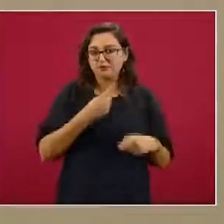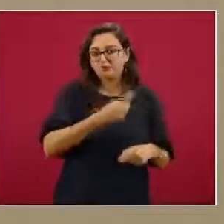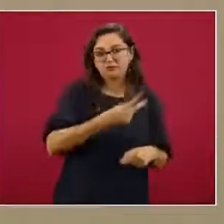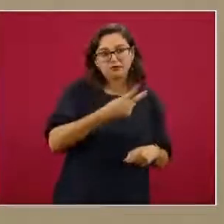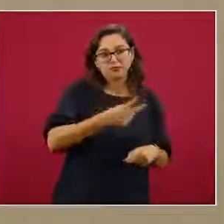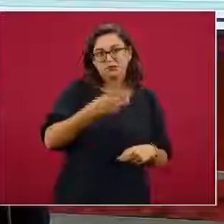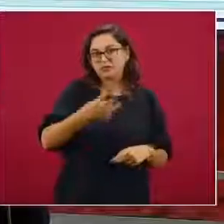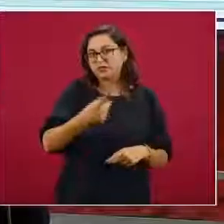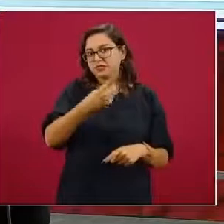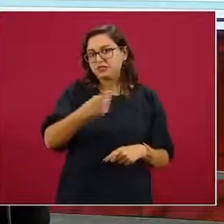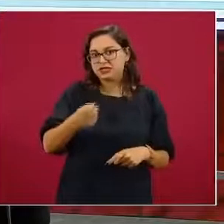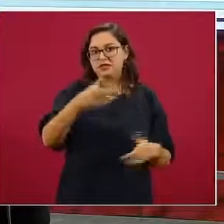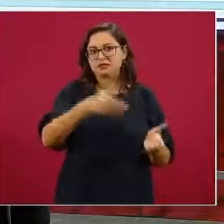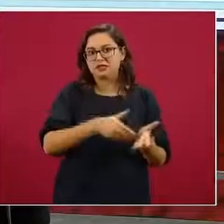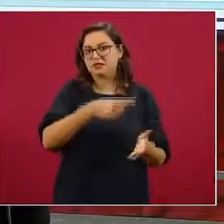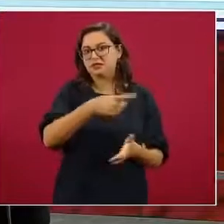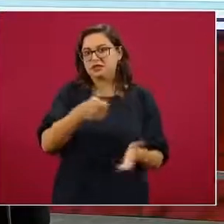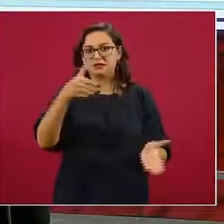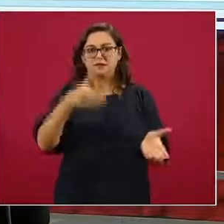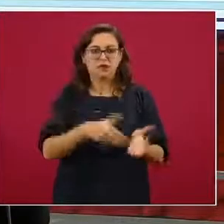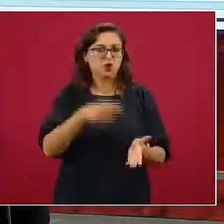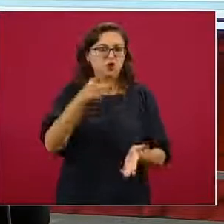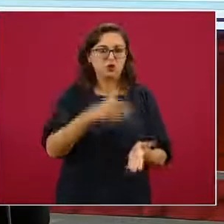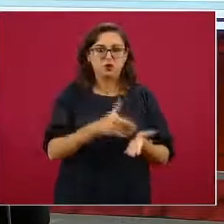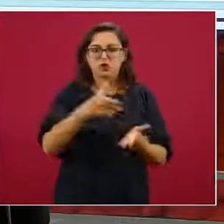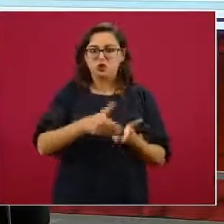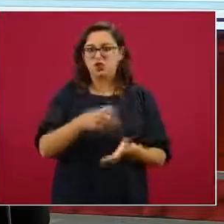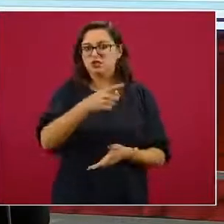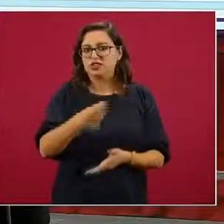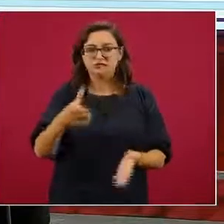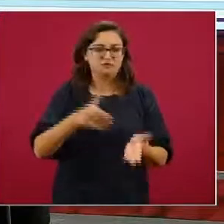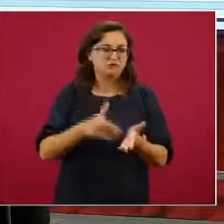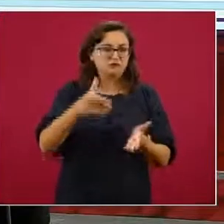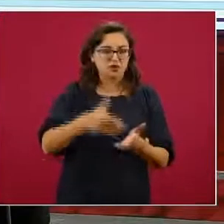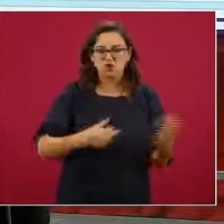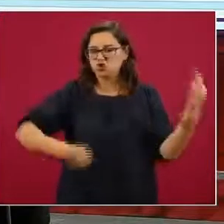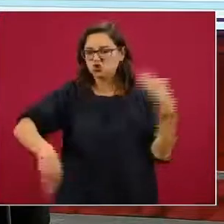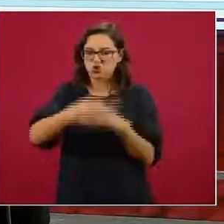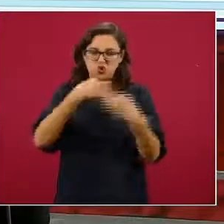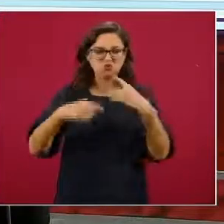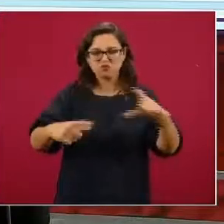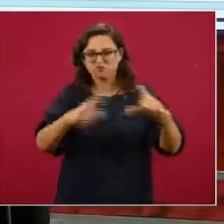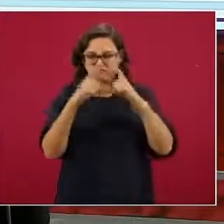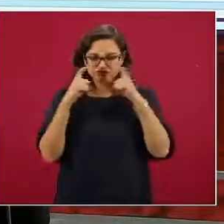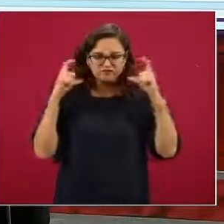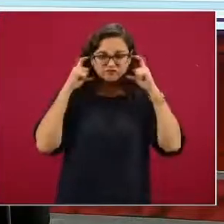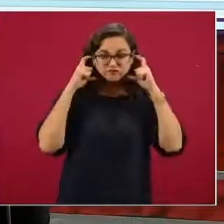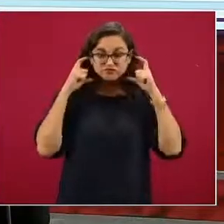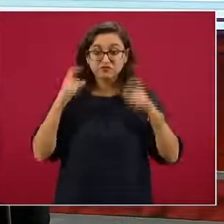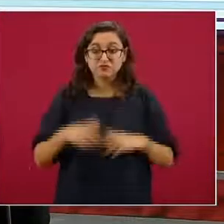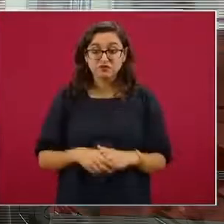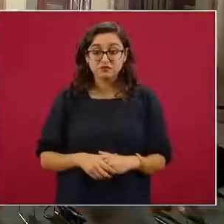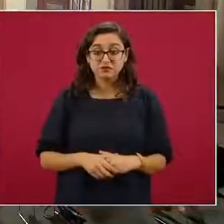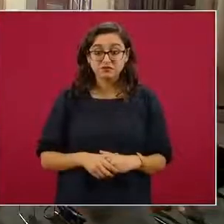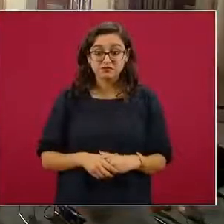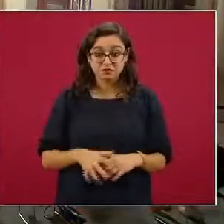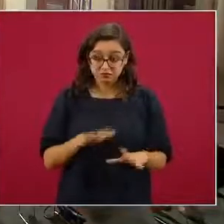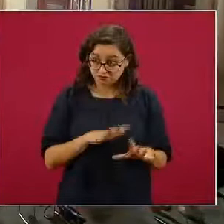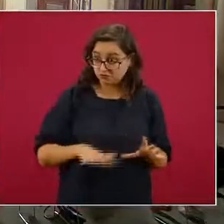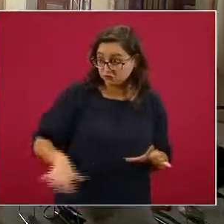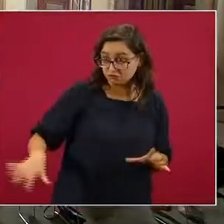3, 100, 1000, 100,000, 1,000,000, 2,000,000, 100,000,000, utilicen el cubrebocas. Pero no funciona así la